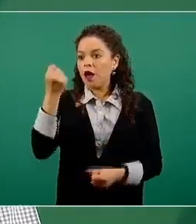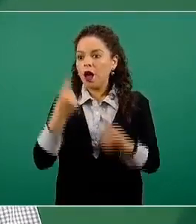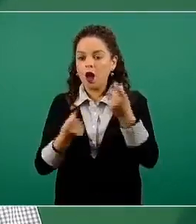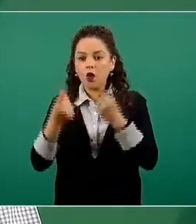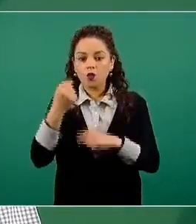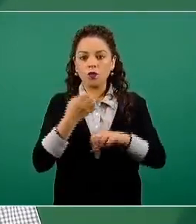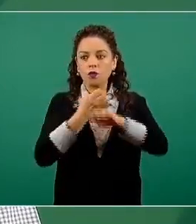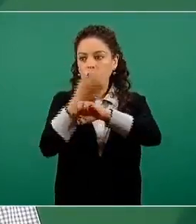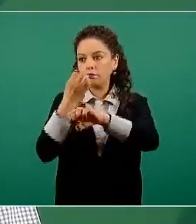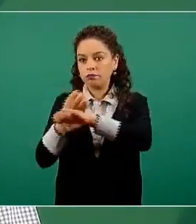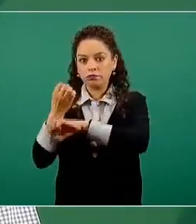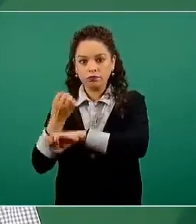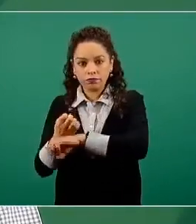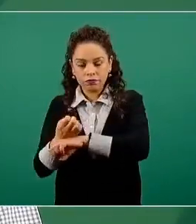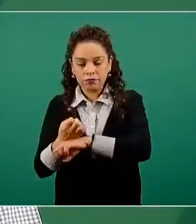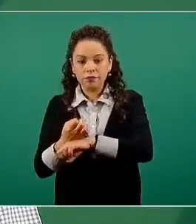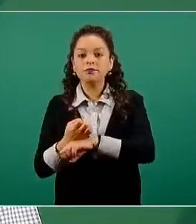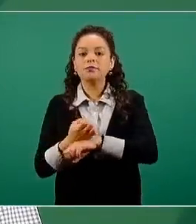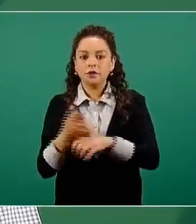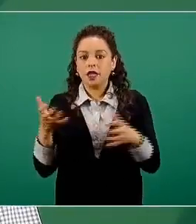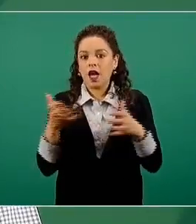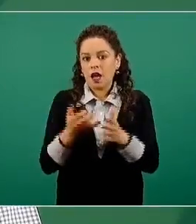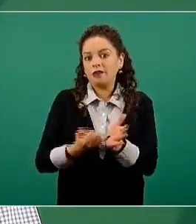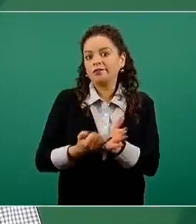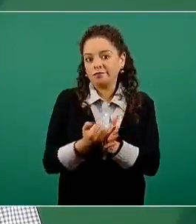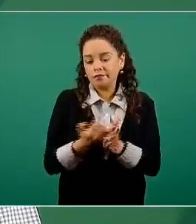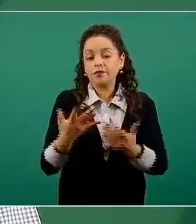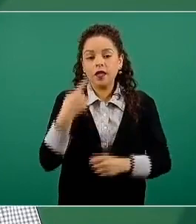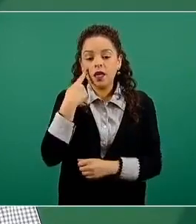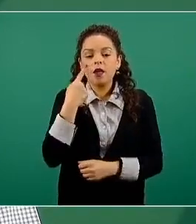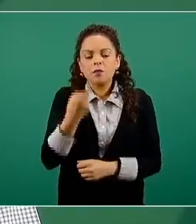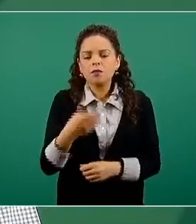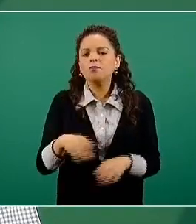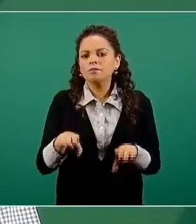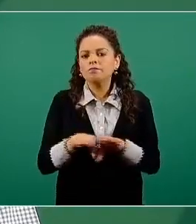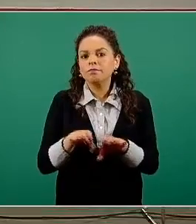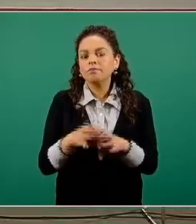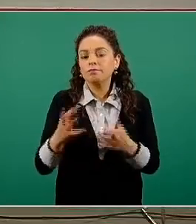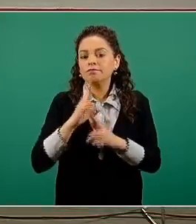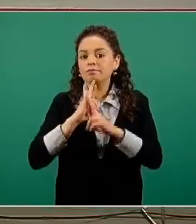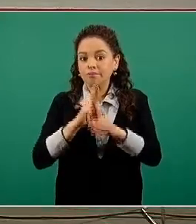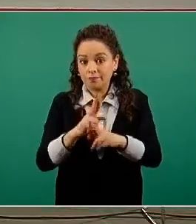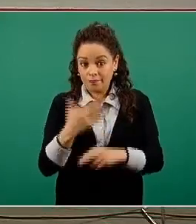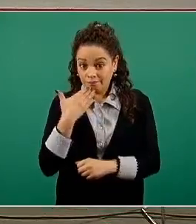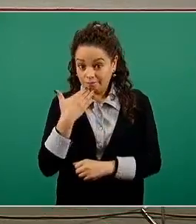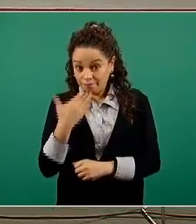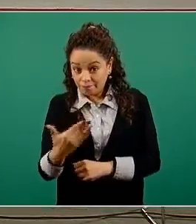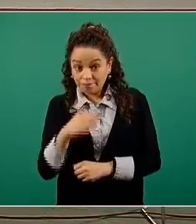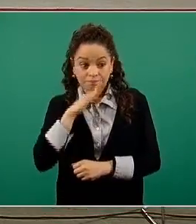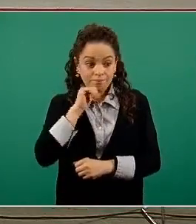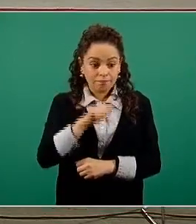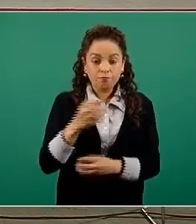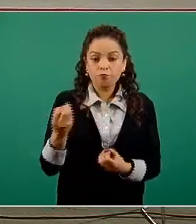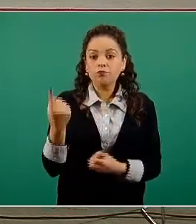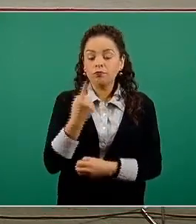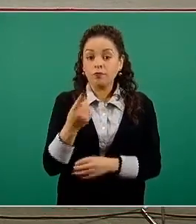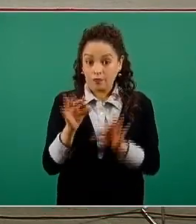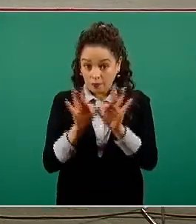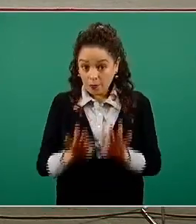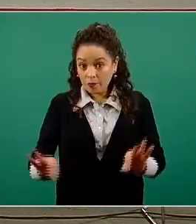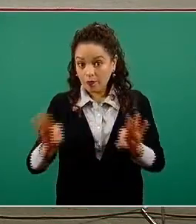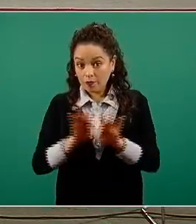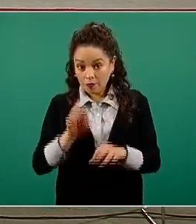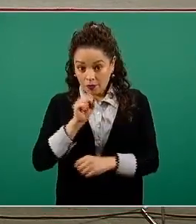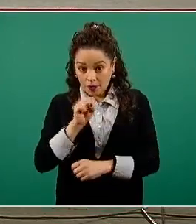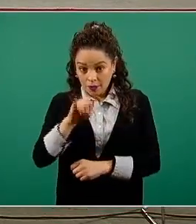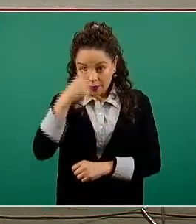entidades federativas, y en su momento ver qué resultados o qué utilidades podrían haber que fueran relevantes para